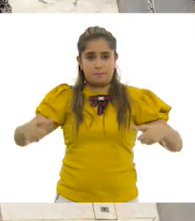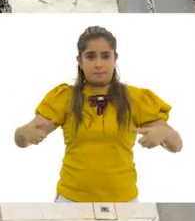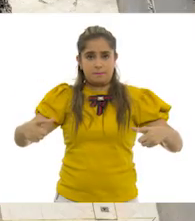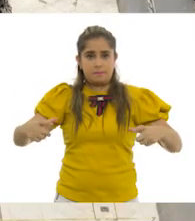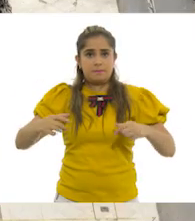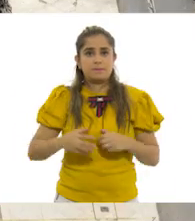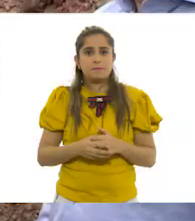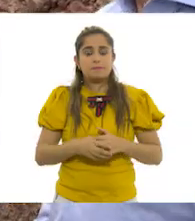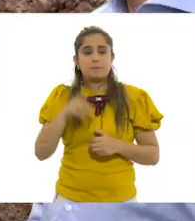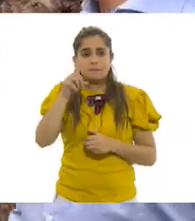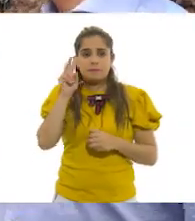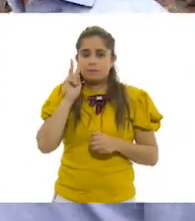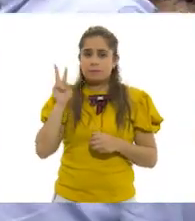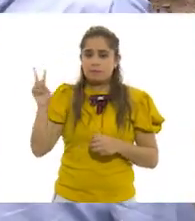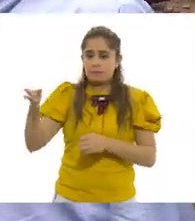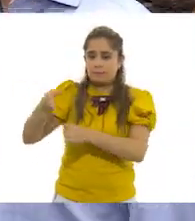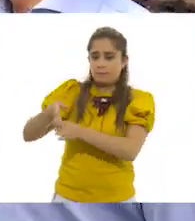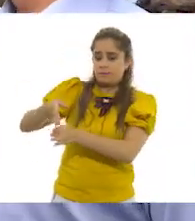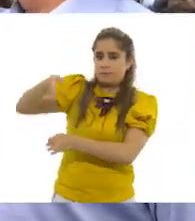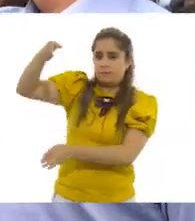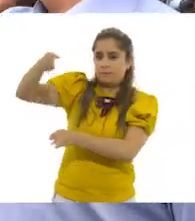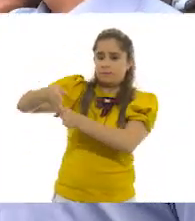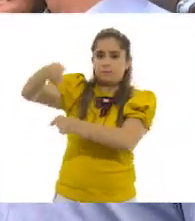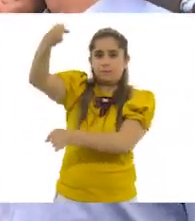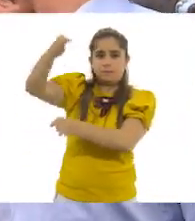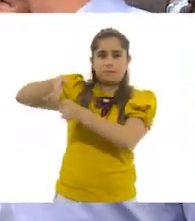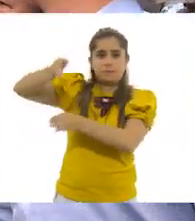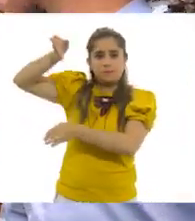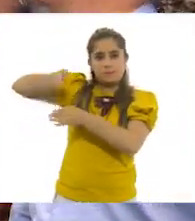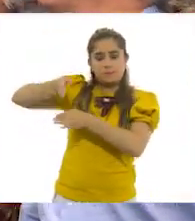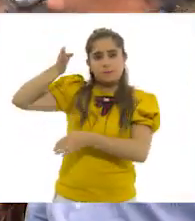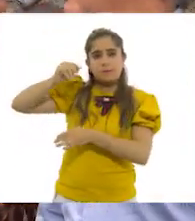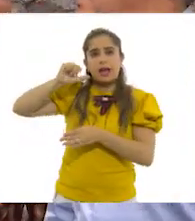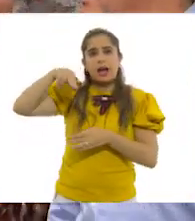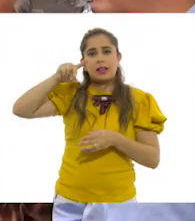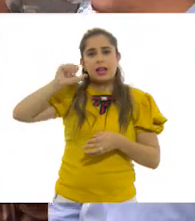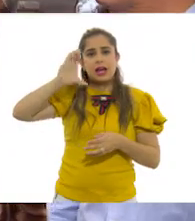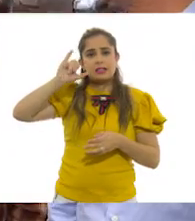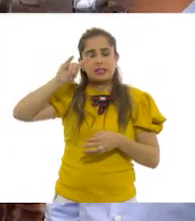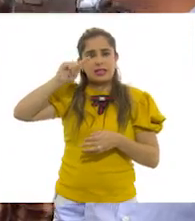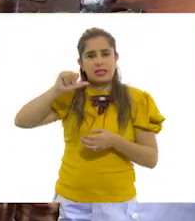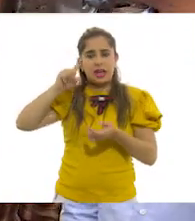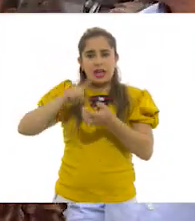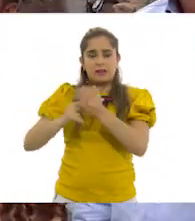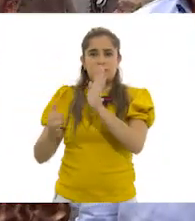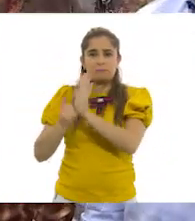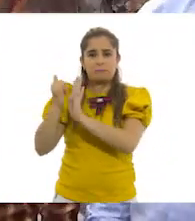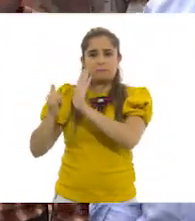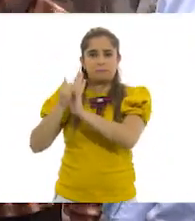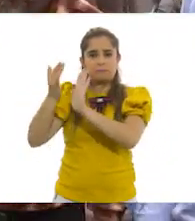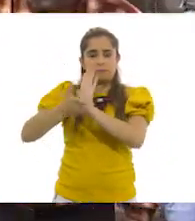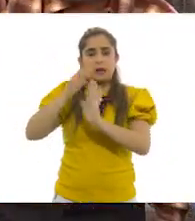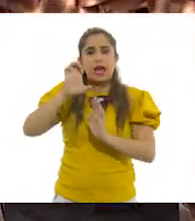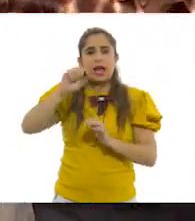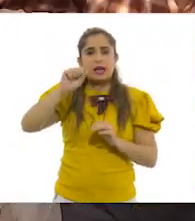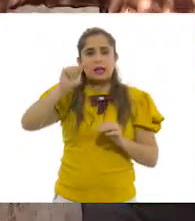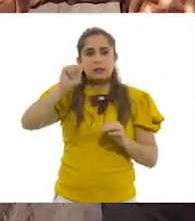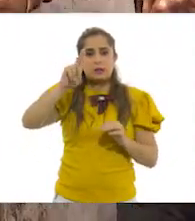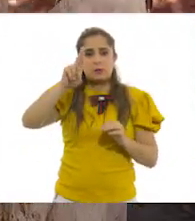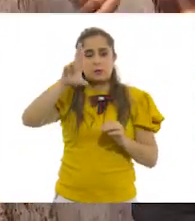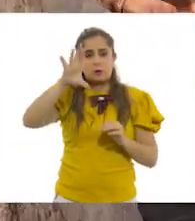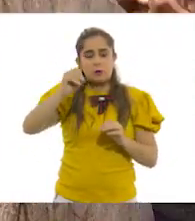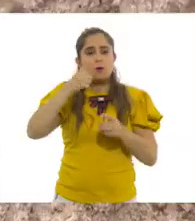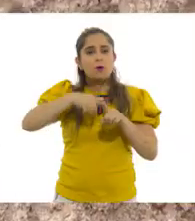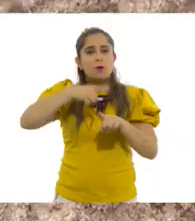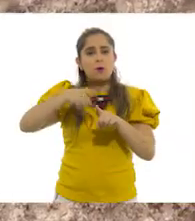aquí se puede ver, los muros son de bloques de andesita, ¿no? Sí. Y tiene un recubrimiento de estuco. Esto es estuco,